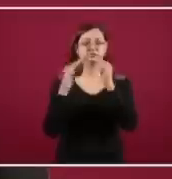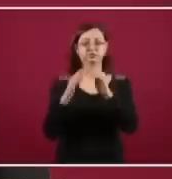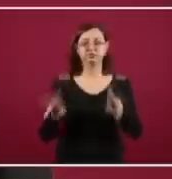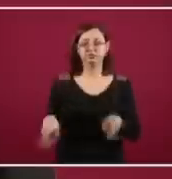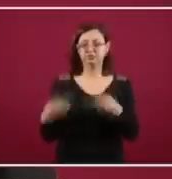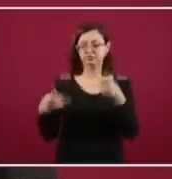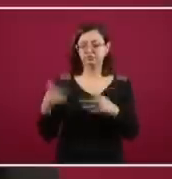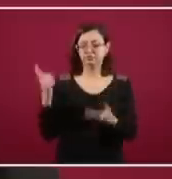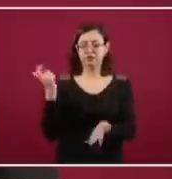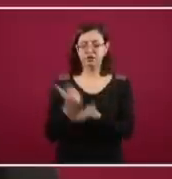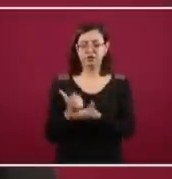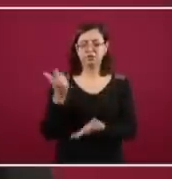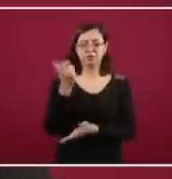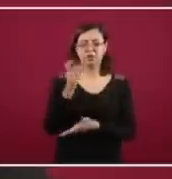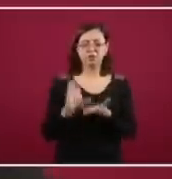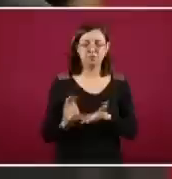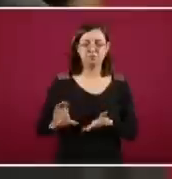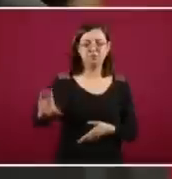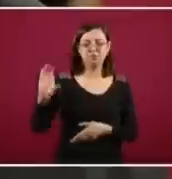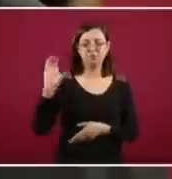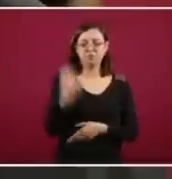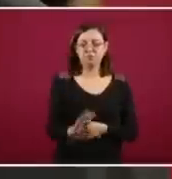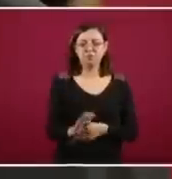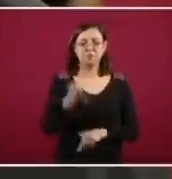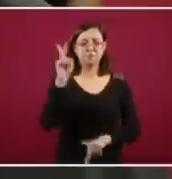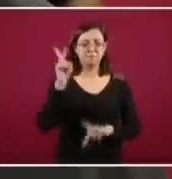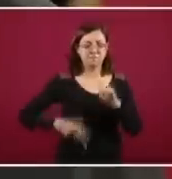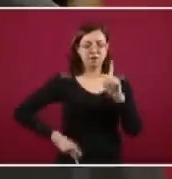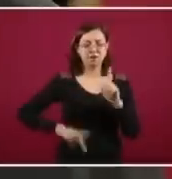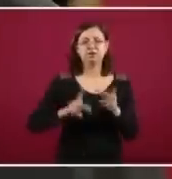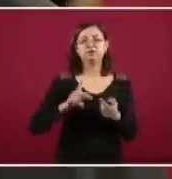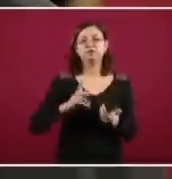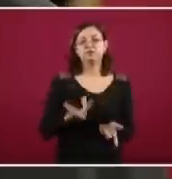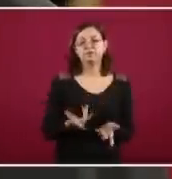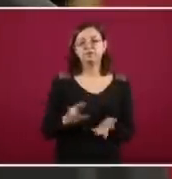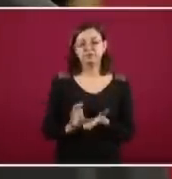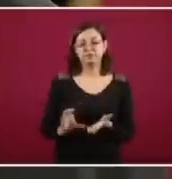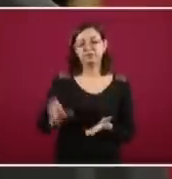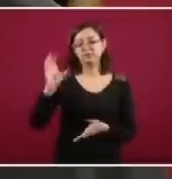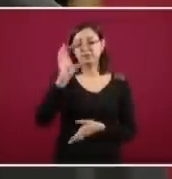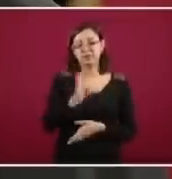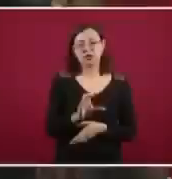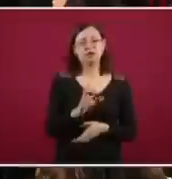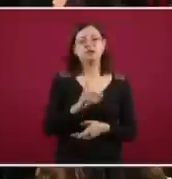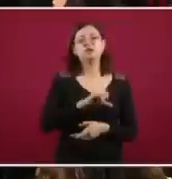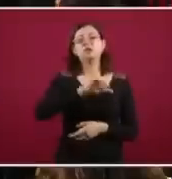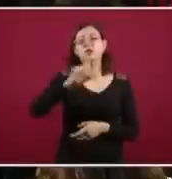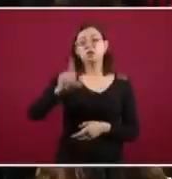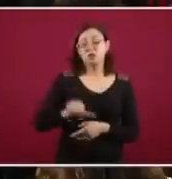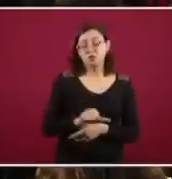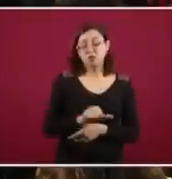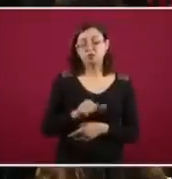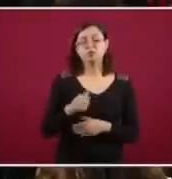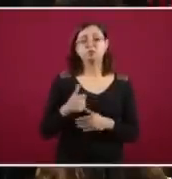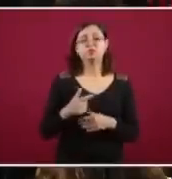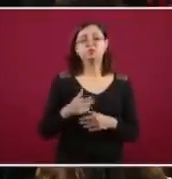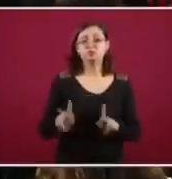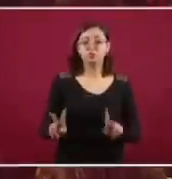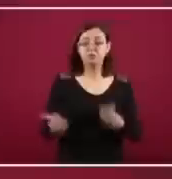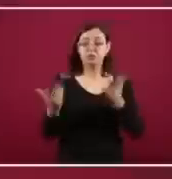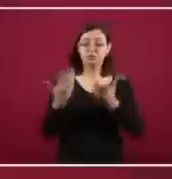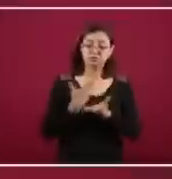paga durante el Buen Fin es, en el mejor de los casos, una parte del enganche o el enganche en su totalidad, pero se está haciendo una